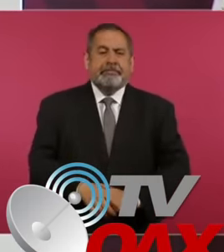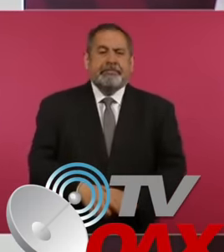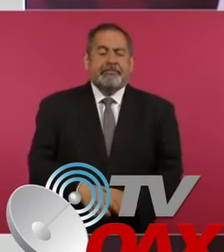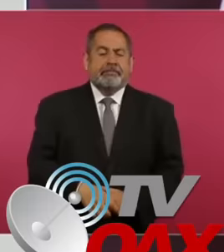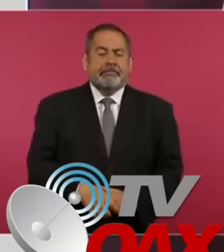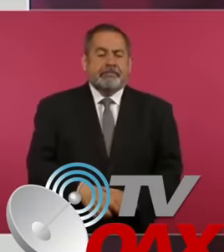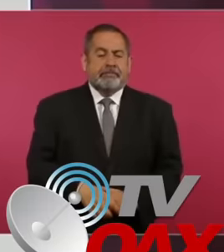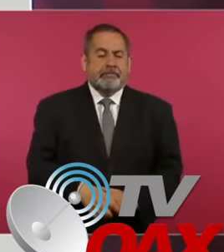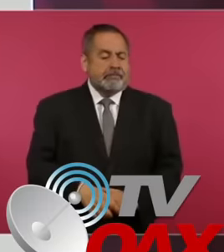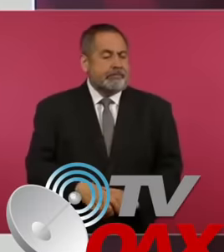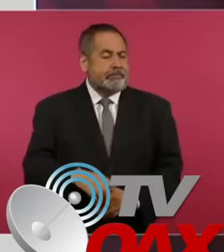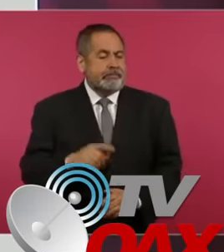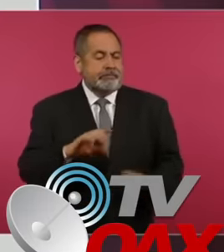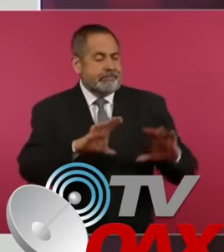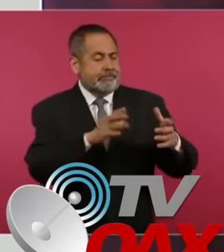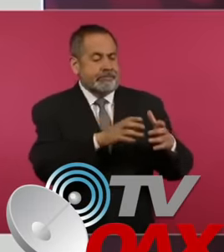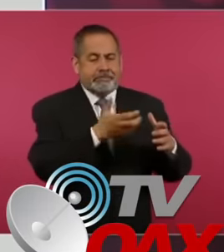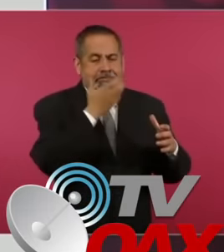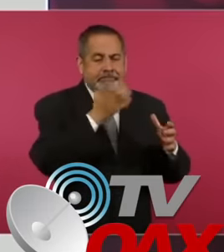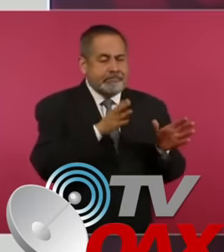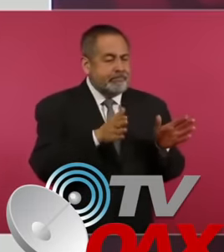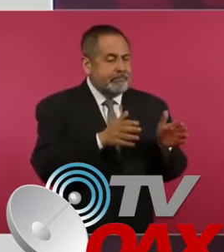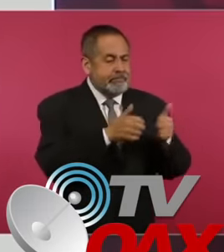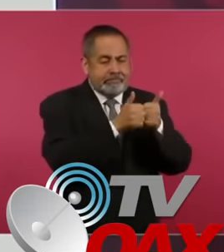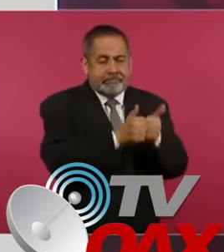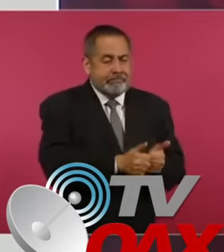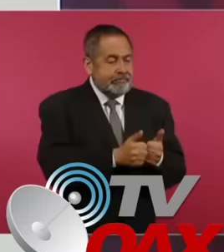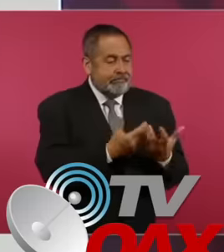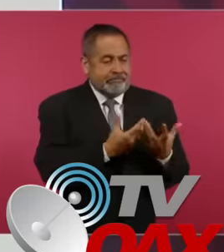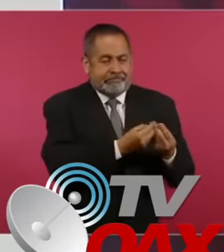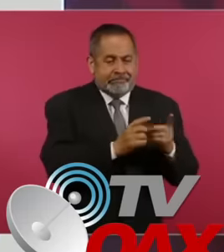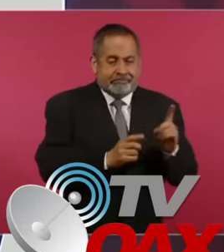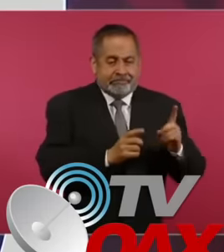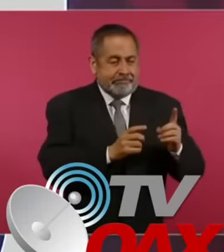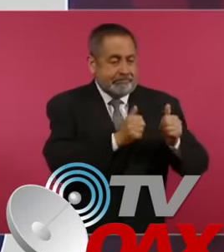a los conservadores. Y nos da mucho gusto.